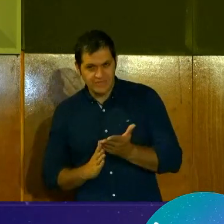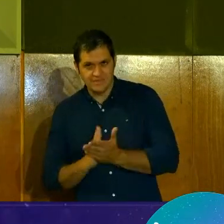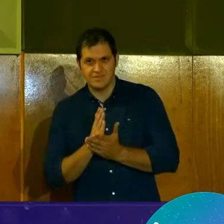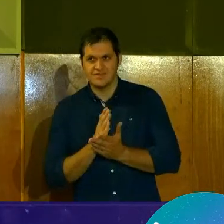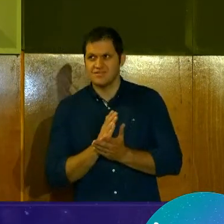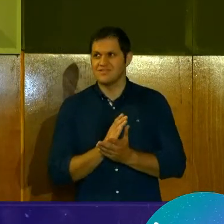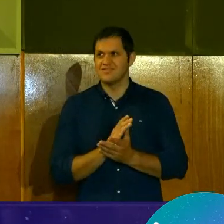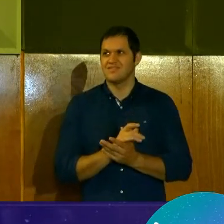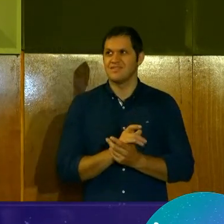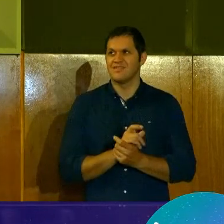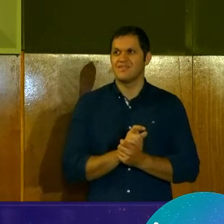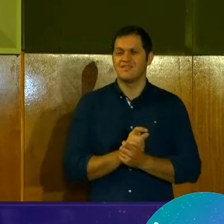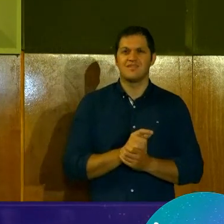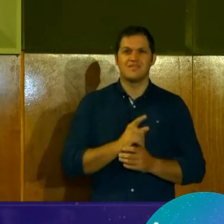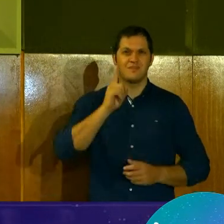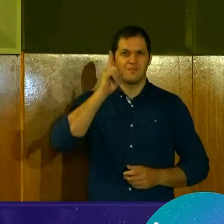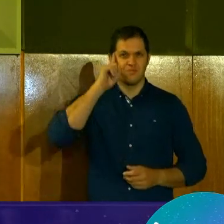sí